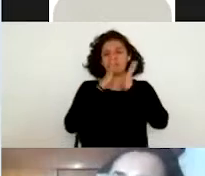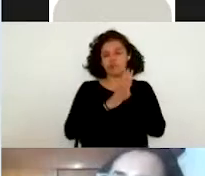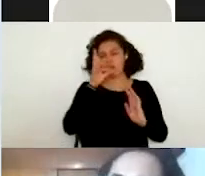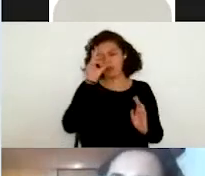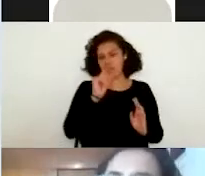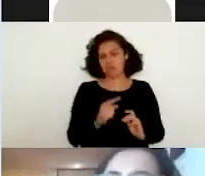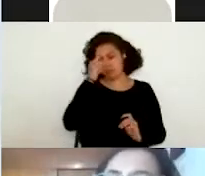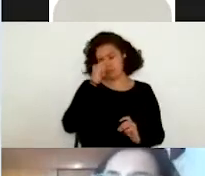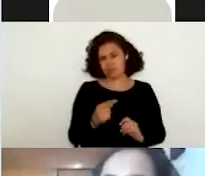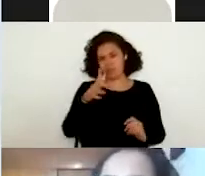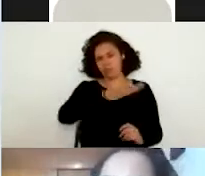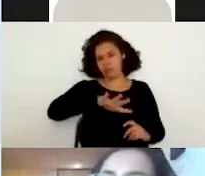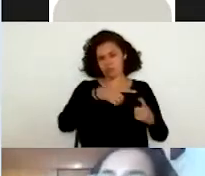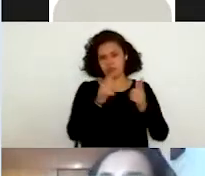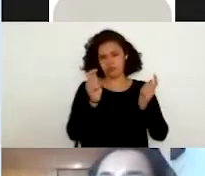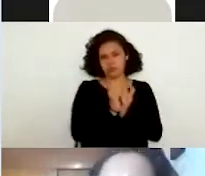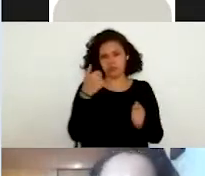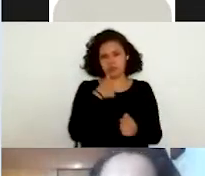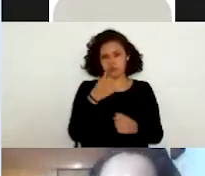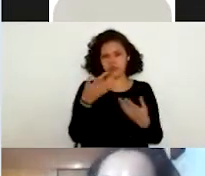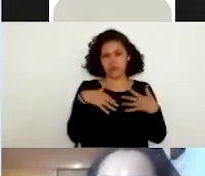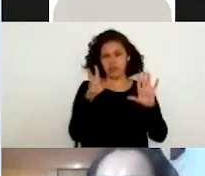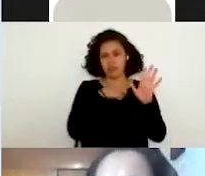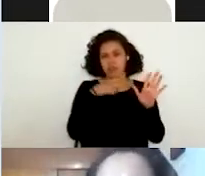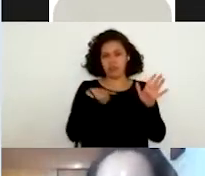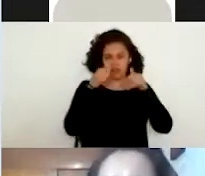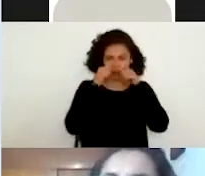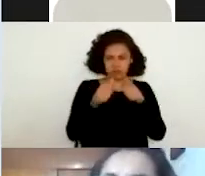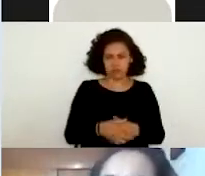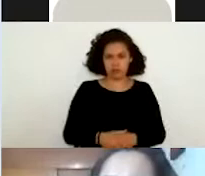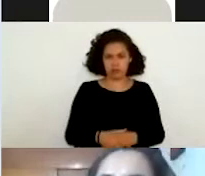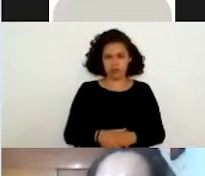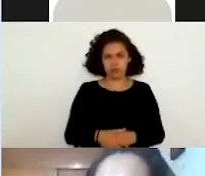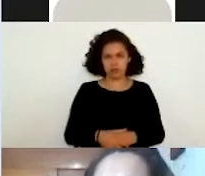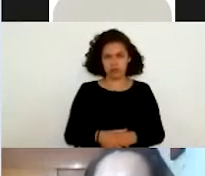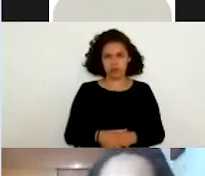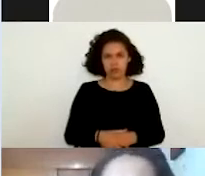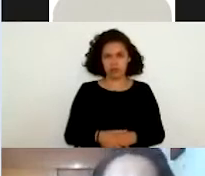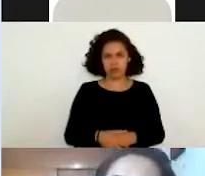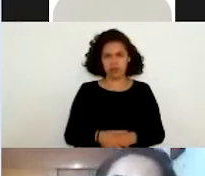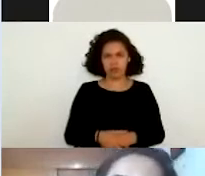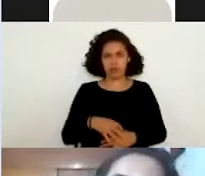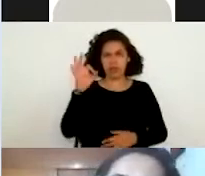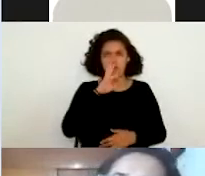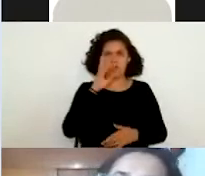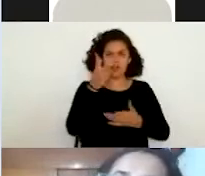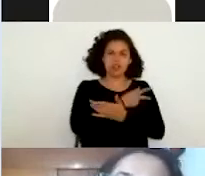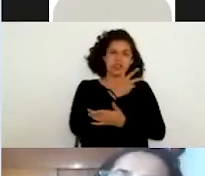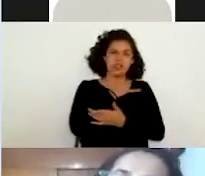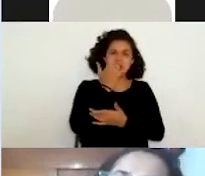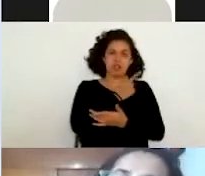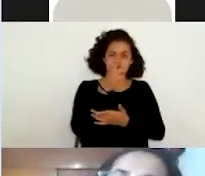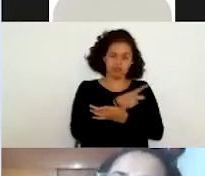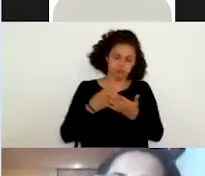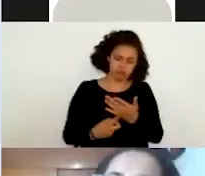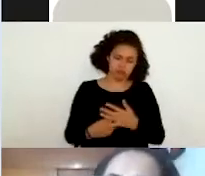llegue hacia la población a la que se supone que va dirigido. Eso puede ser algún error de diseño. Otro es